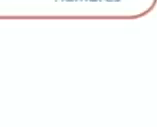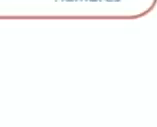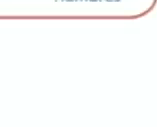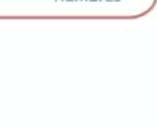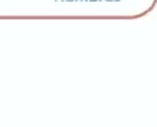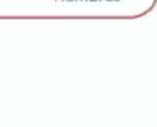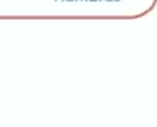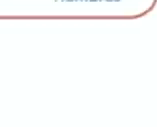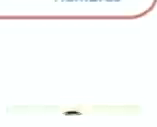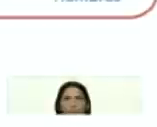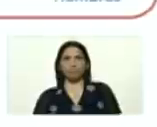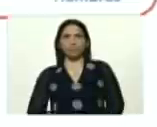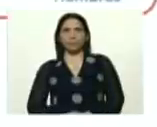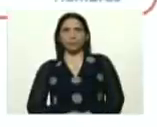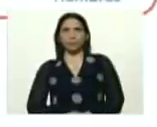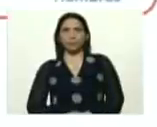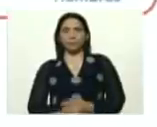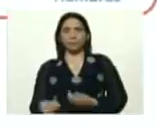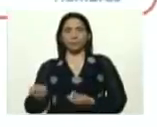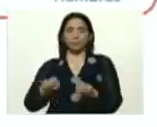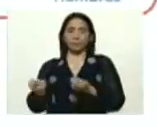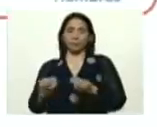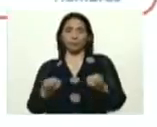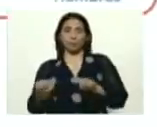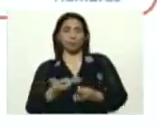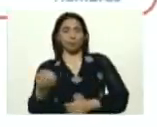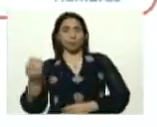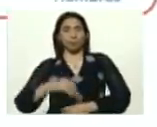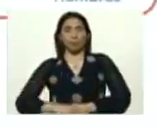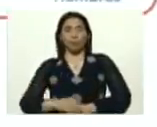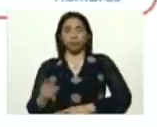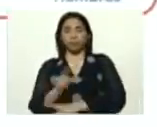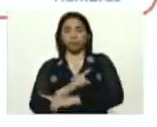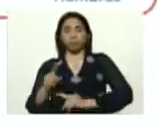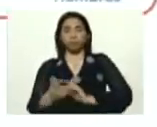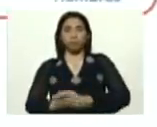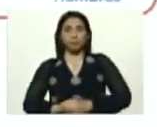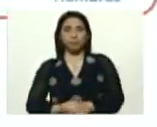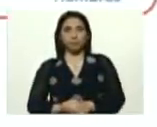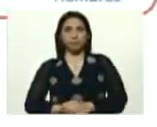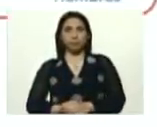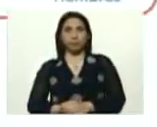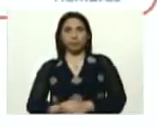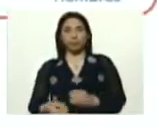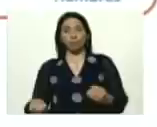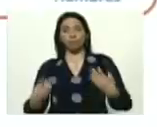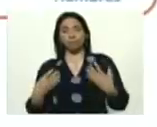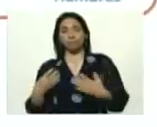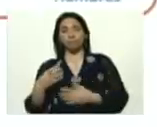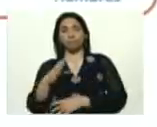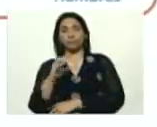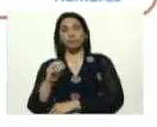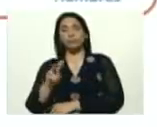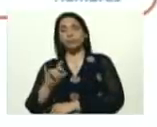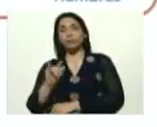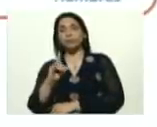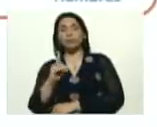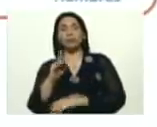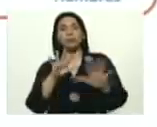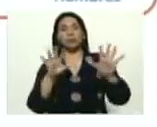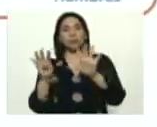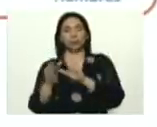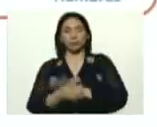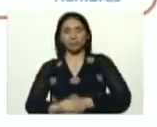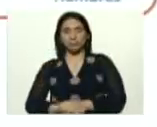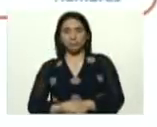más eficaz y un control muchísimo más eficiente de este virus COVID-19. Bueno, te